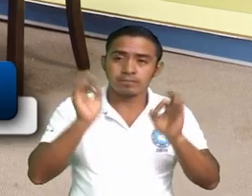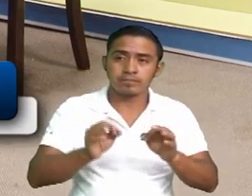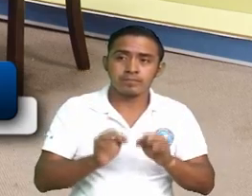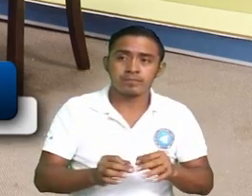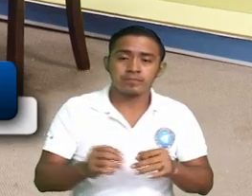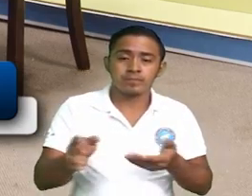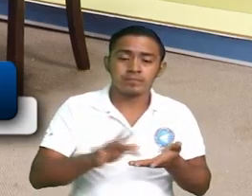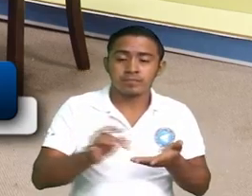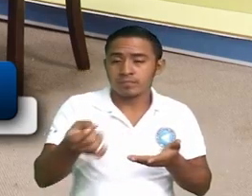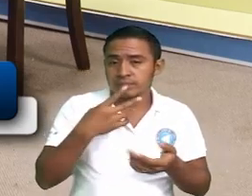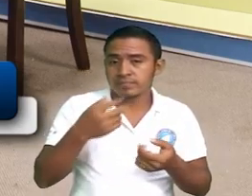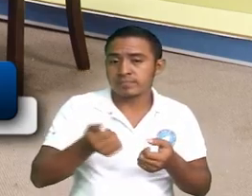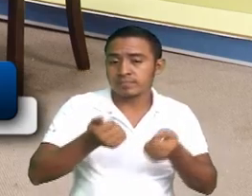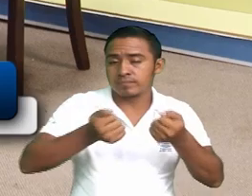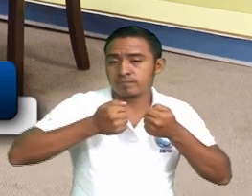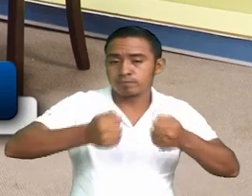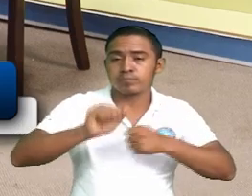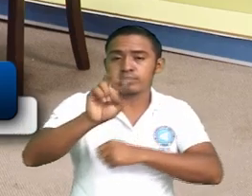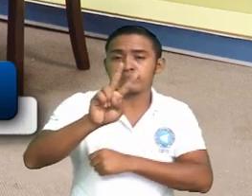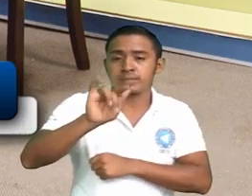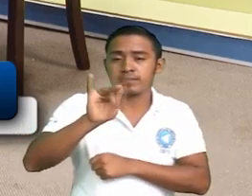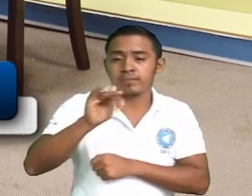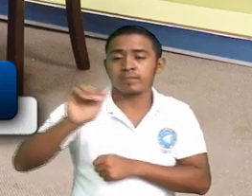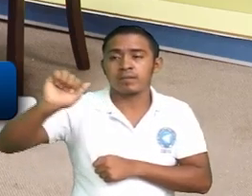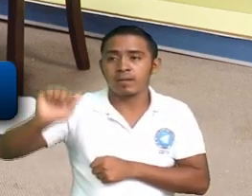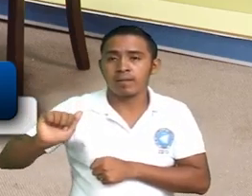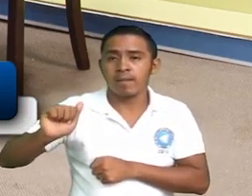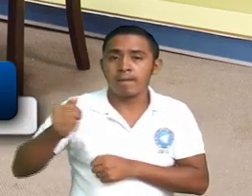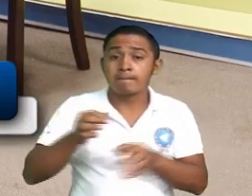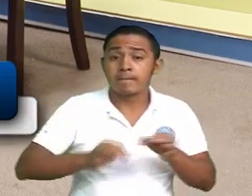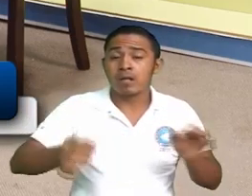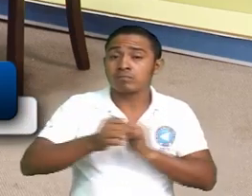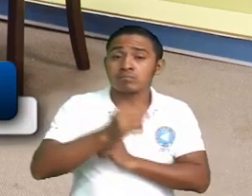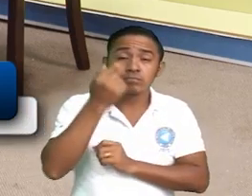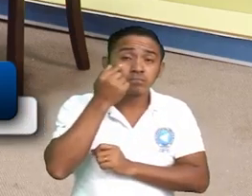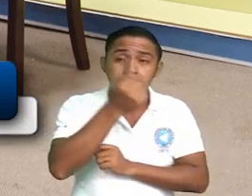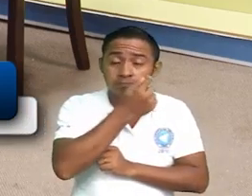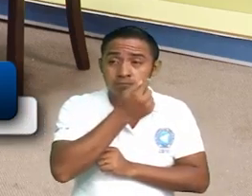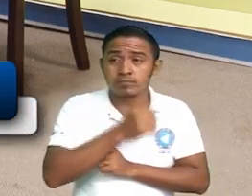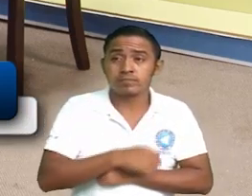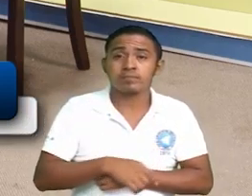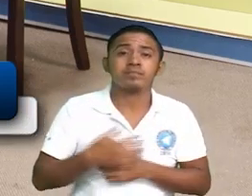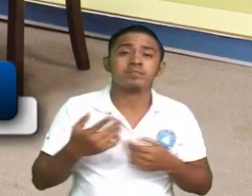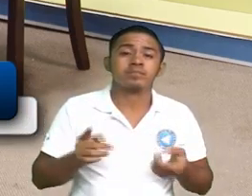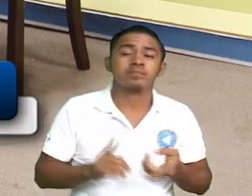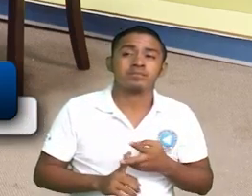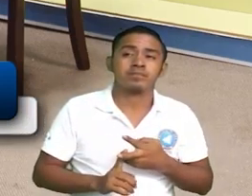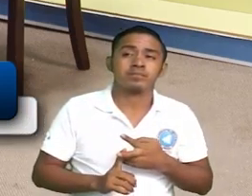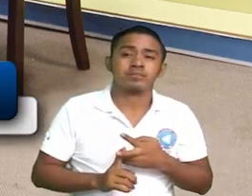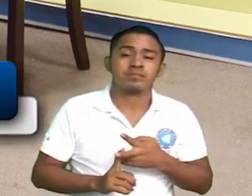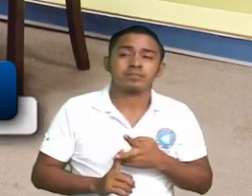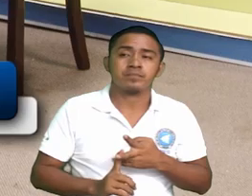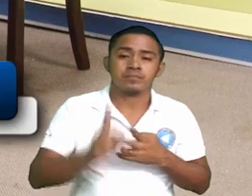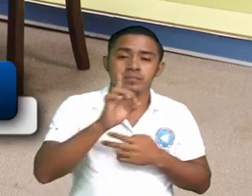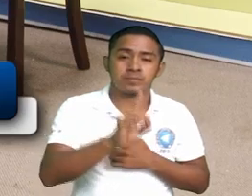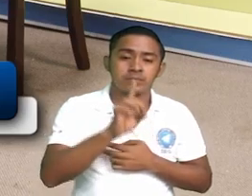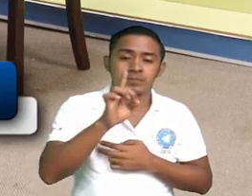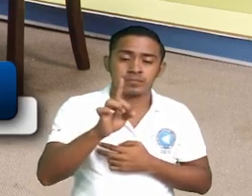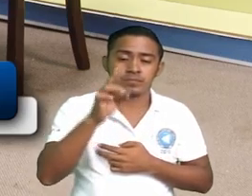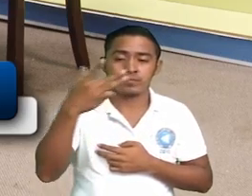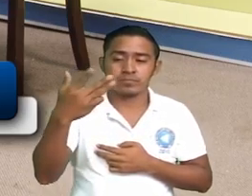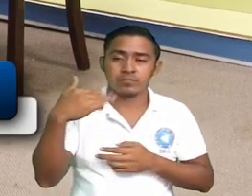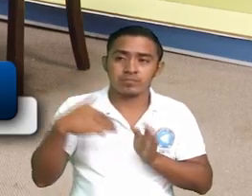la vitamina A, la cual es importante para la vista. Entonces, esta vitamina nosotros tenemos para aplicar